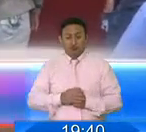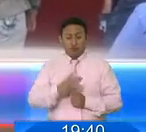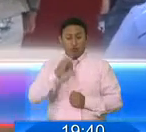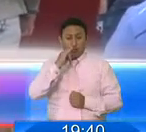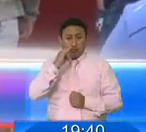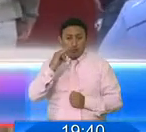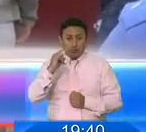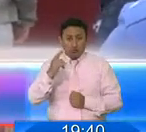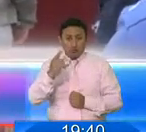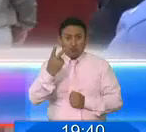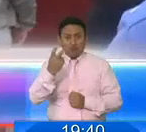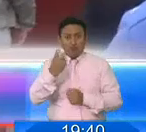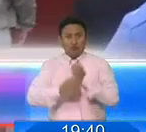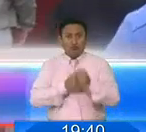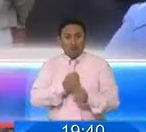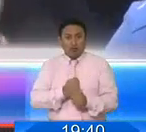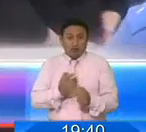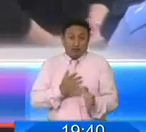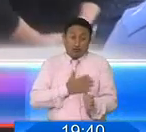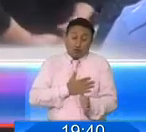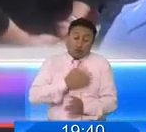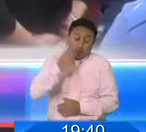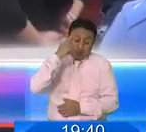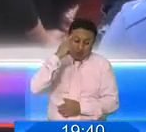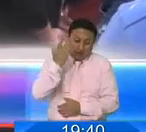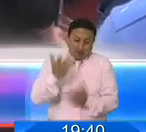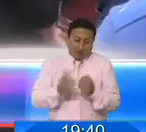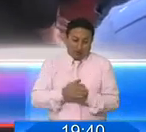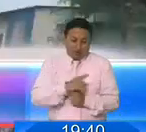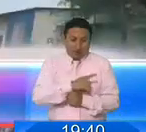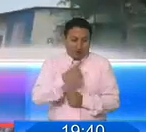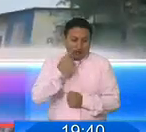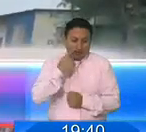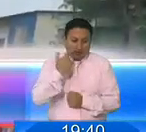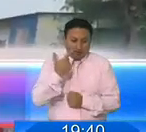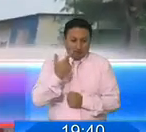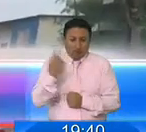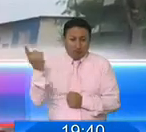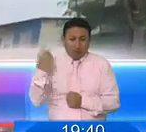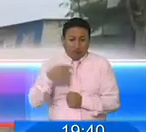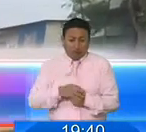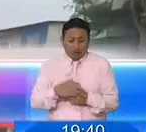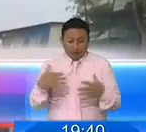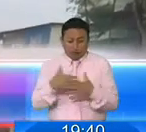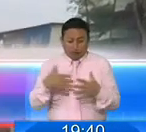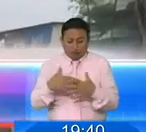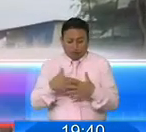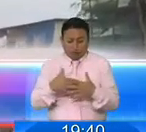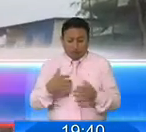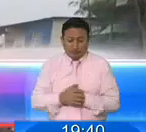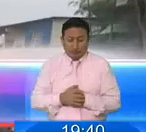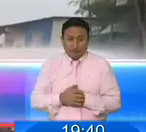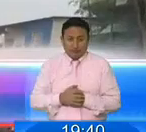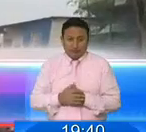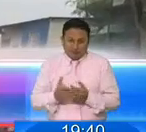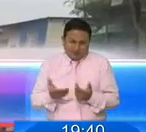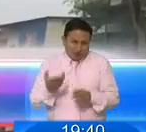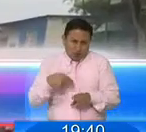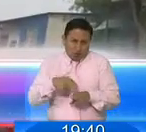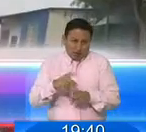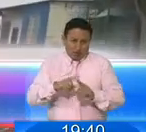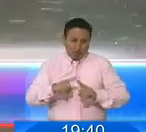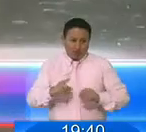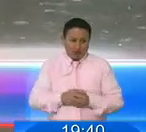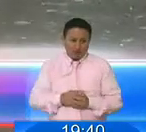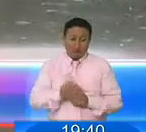años yo creo yo creo que tuvo miedo de que sacaba malas notas eso es algo normal pero también vemos que es un